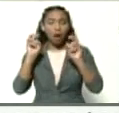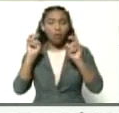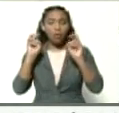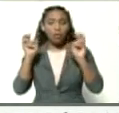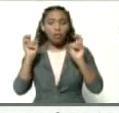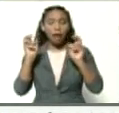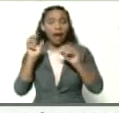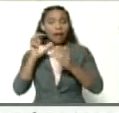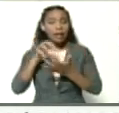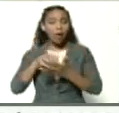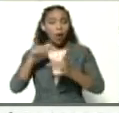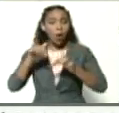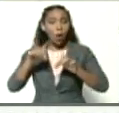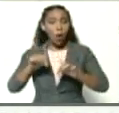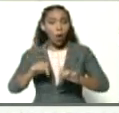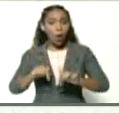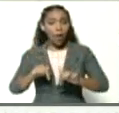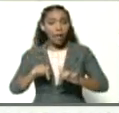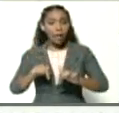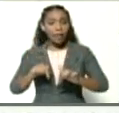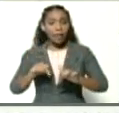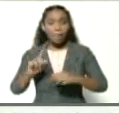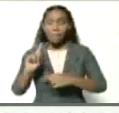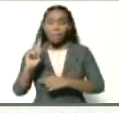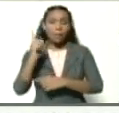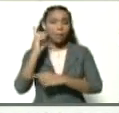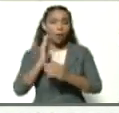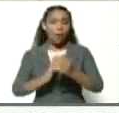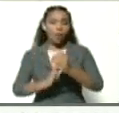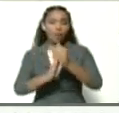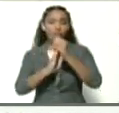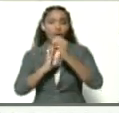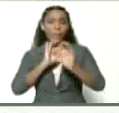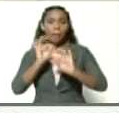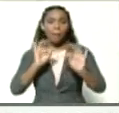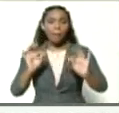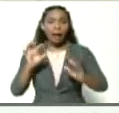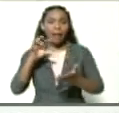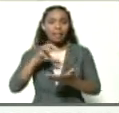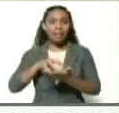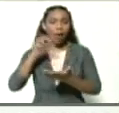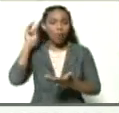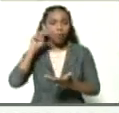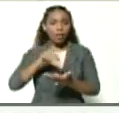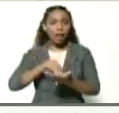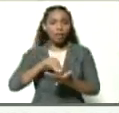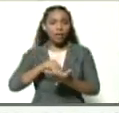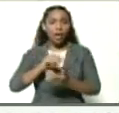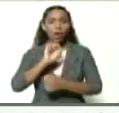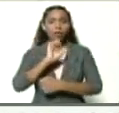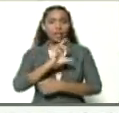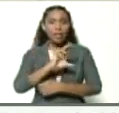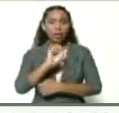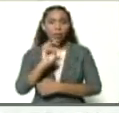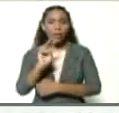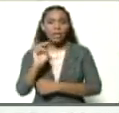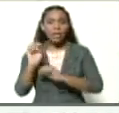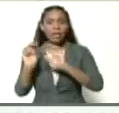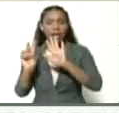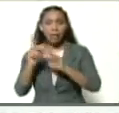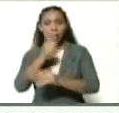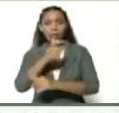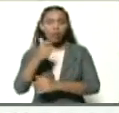el estado que hoy está de primero en número de contagios es el estado Miranda, con 327